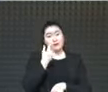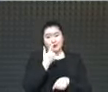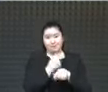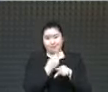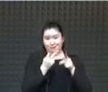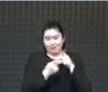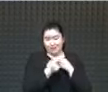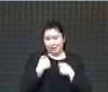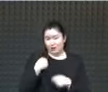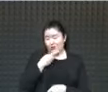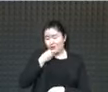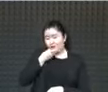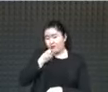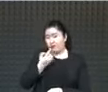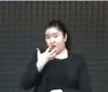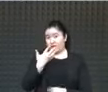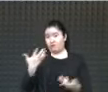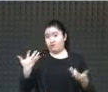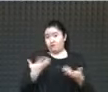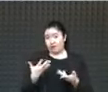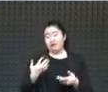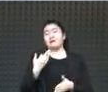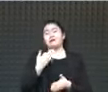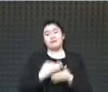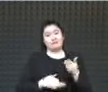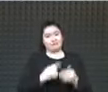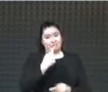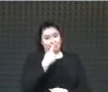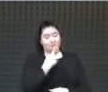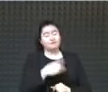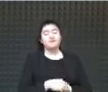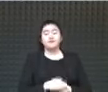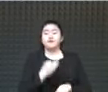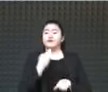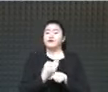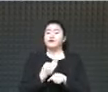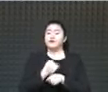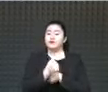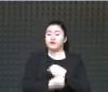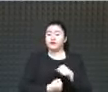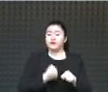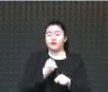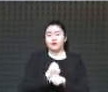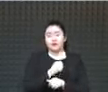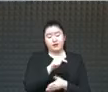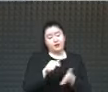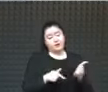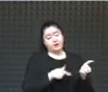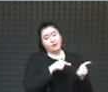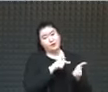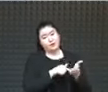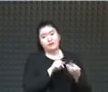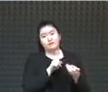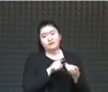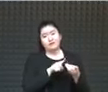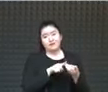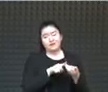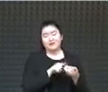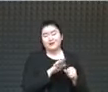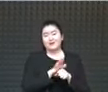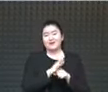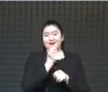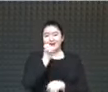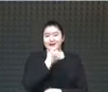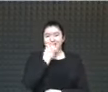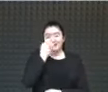que yo me comprometí. Estamos trabajando ya este año en un plantel de la Rosario